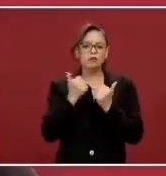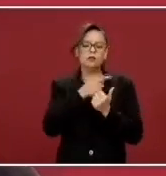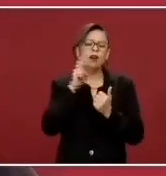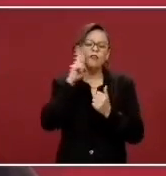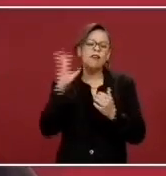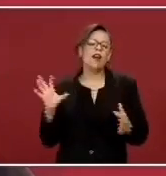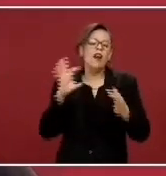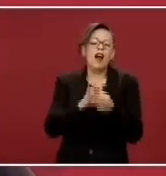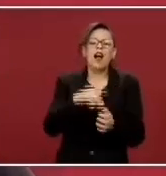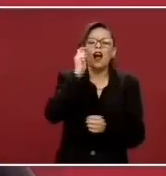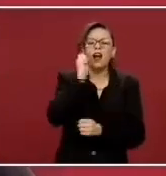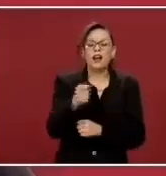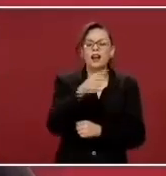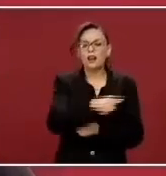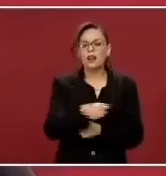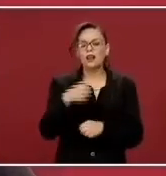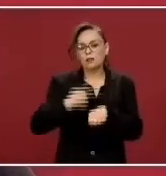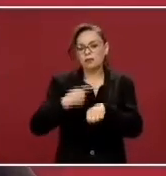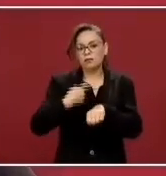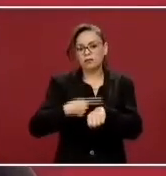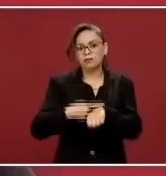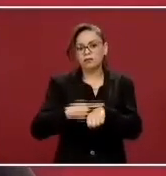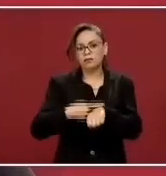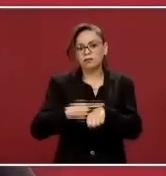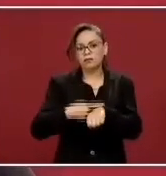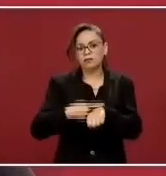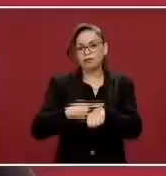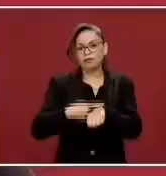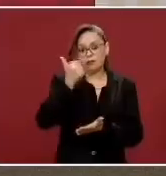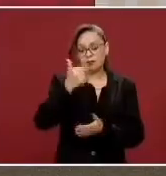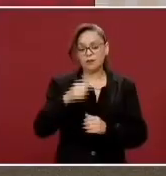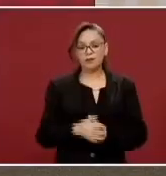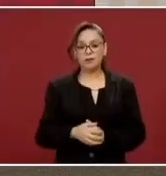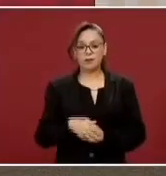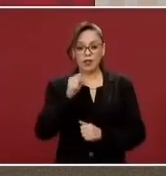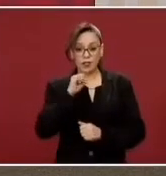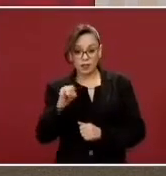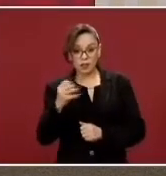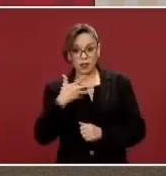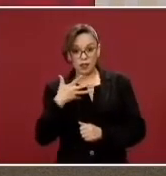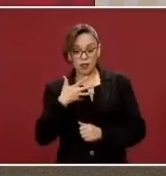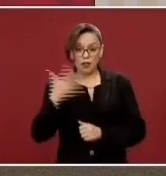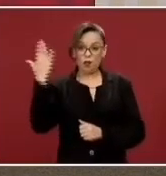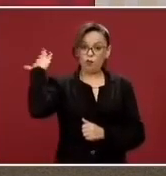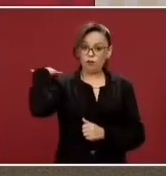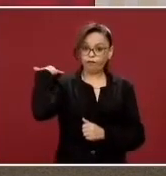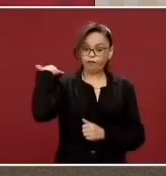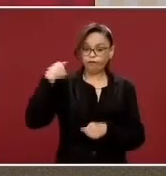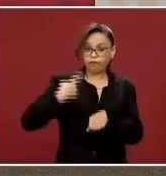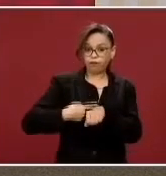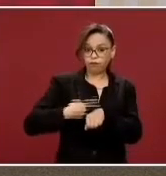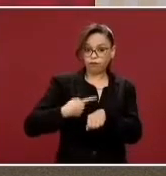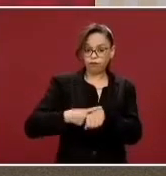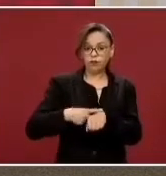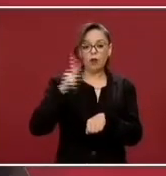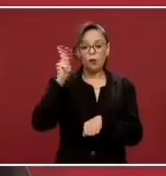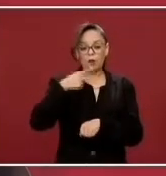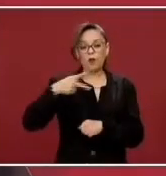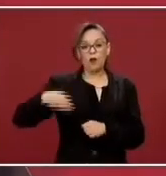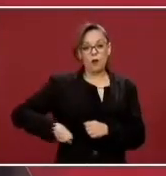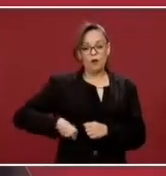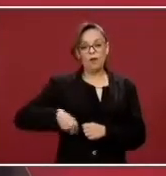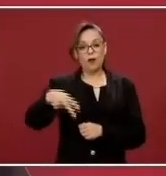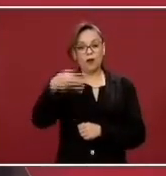de complicarse, independientemente de que se tenga o no enfermedad pulmonar crónica relacionada con el tabaquismo o